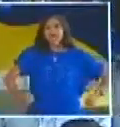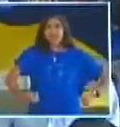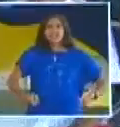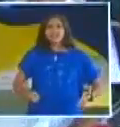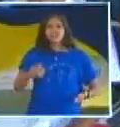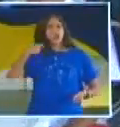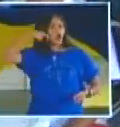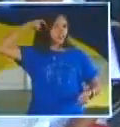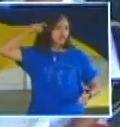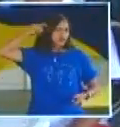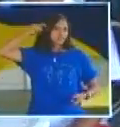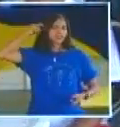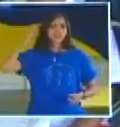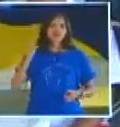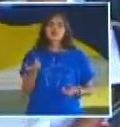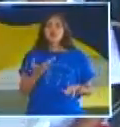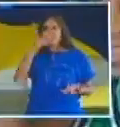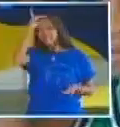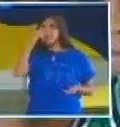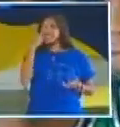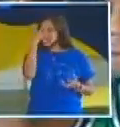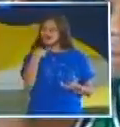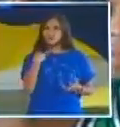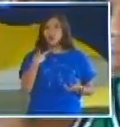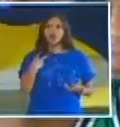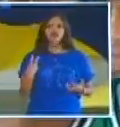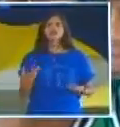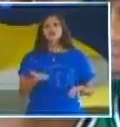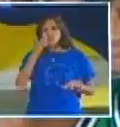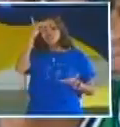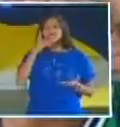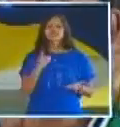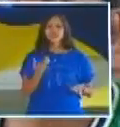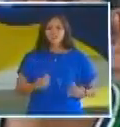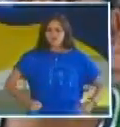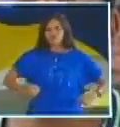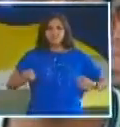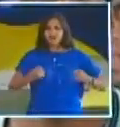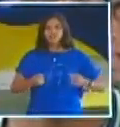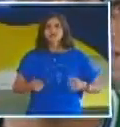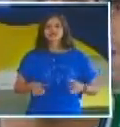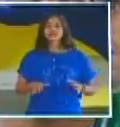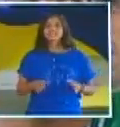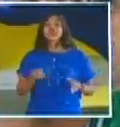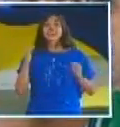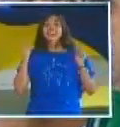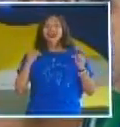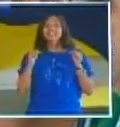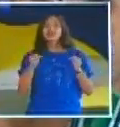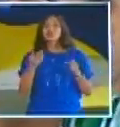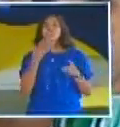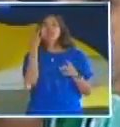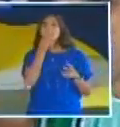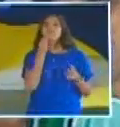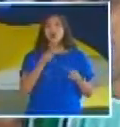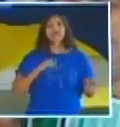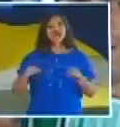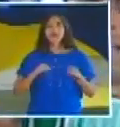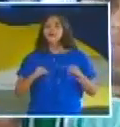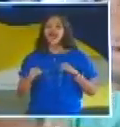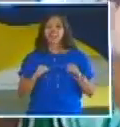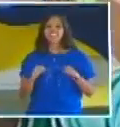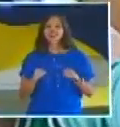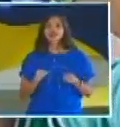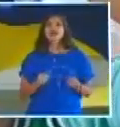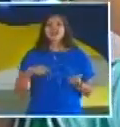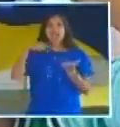prótesis auditivas, con su discapacidad visual, con su discapacidad físico-motora, que en esta ha sido una hermosa campaña donde